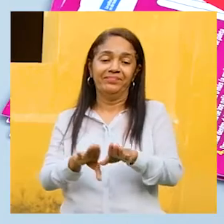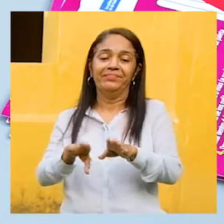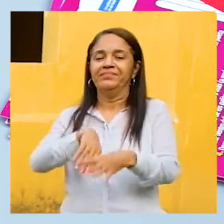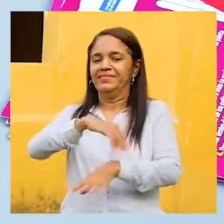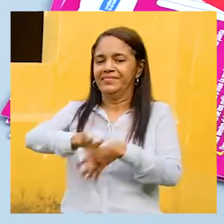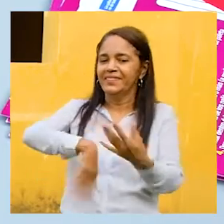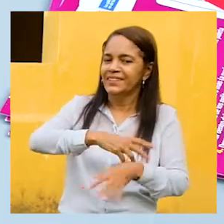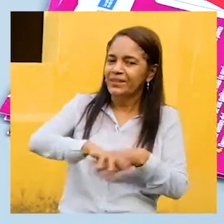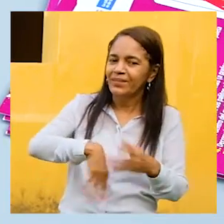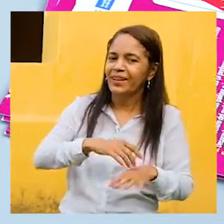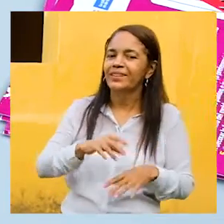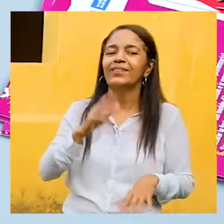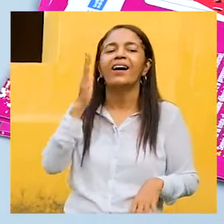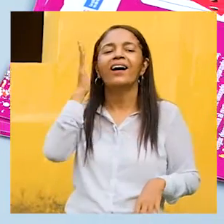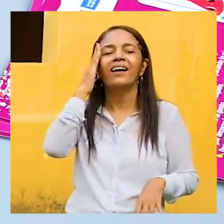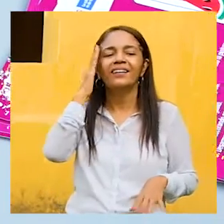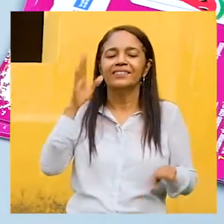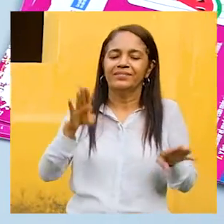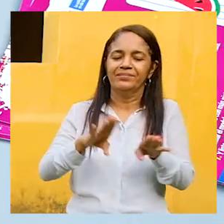desarmarlo,